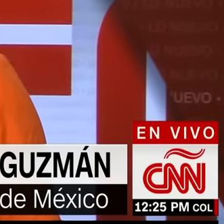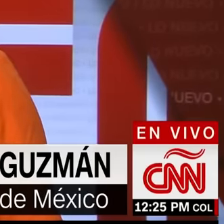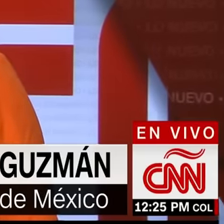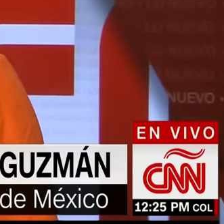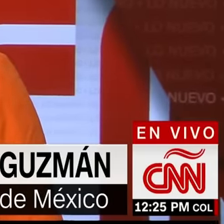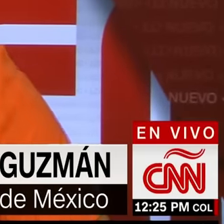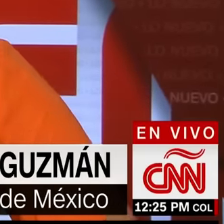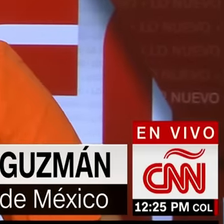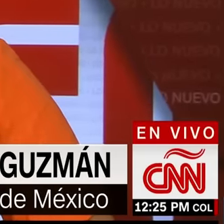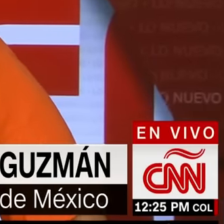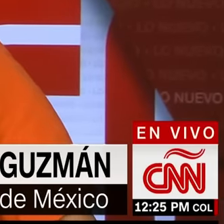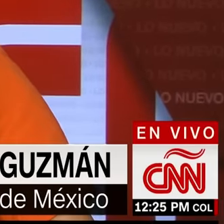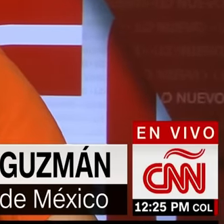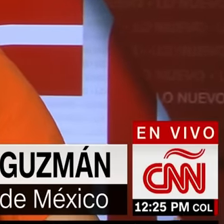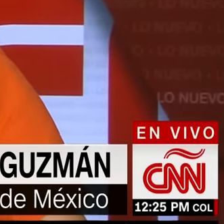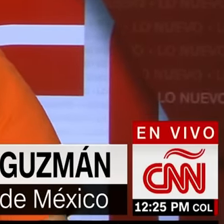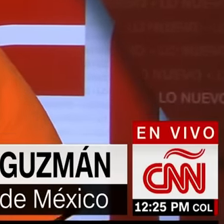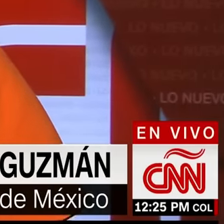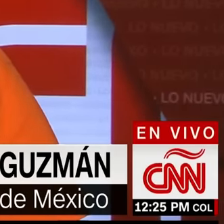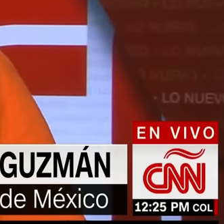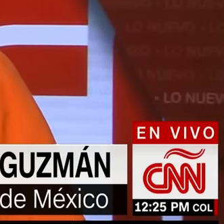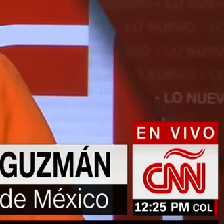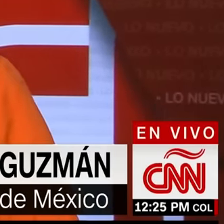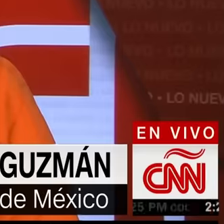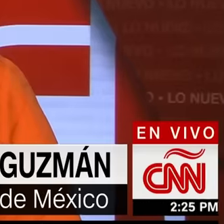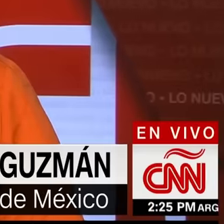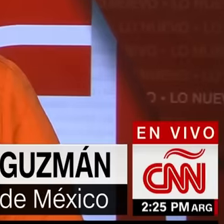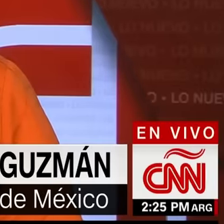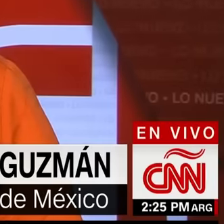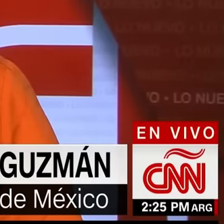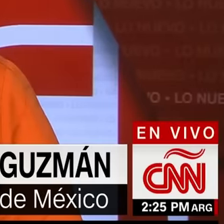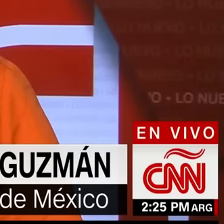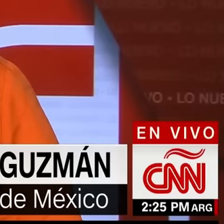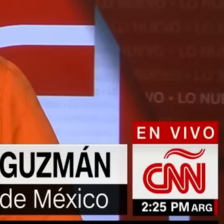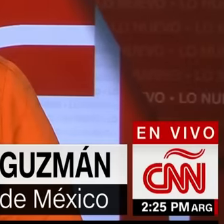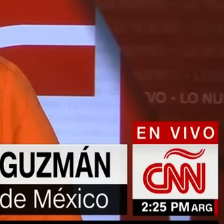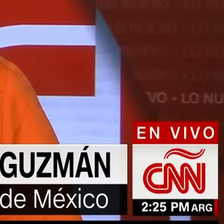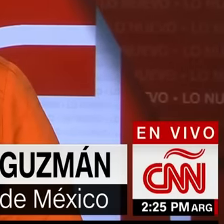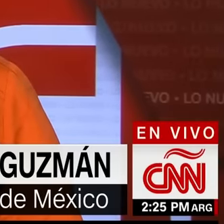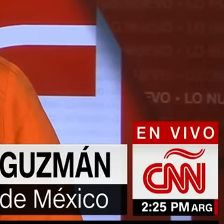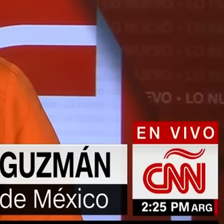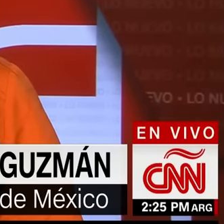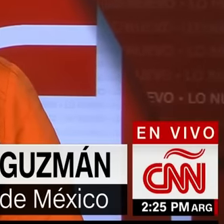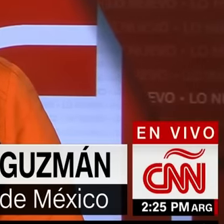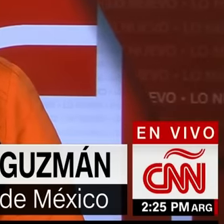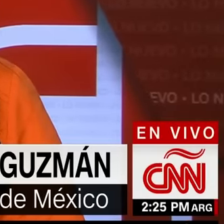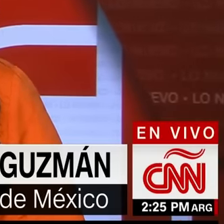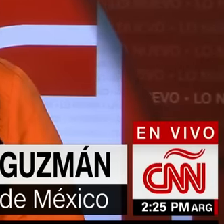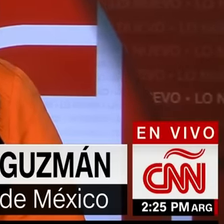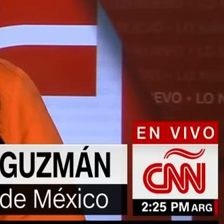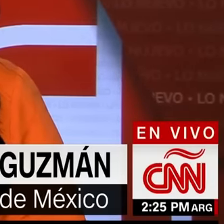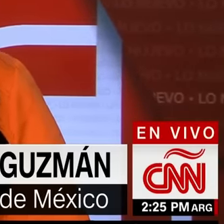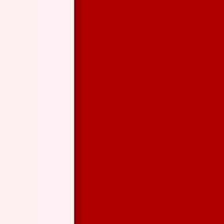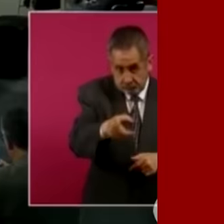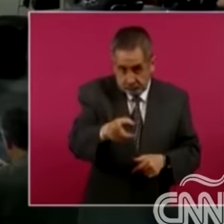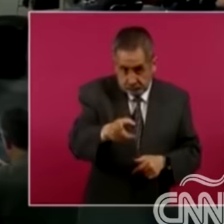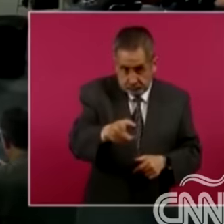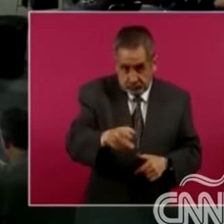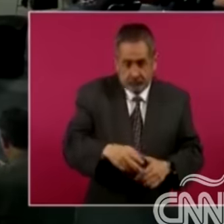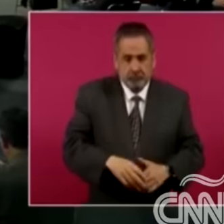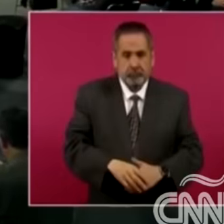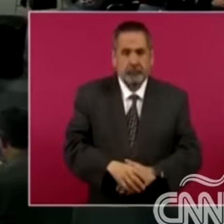calles. Bueno, ahí tienen la actualización del momento a las 12 del mediodía con 25 minutos. Les informó Alejandro Ora, en vivo desde la ciudad de Miami.